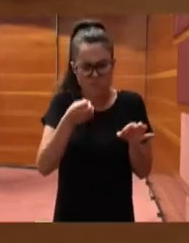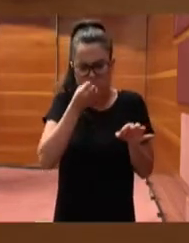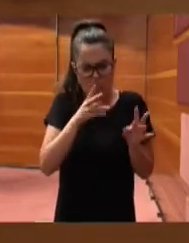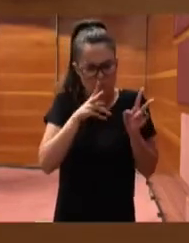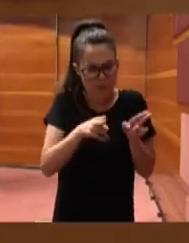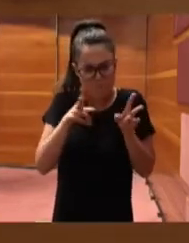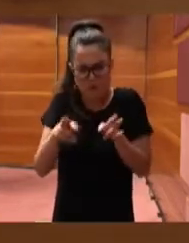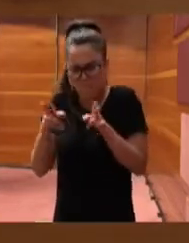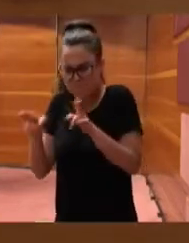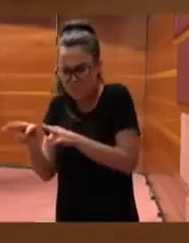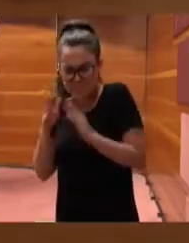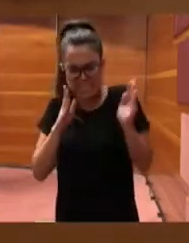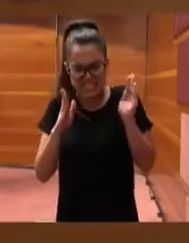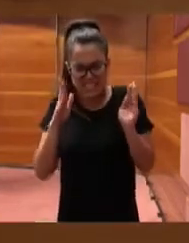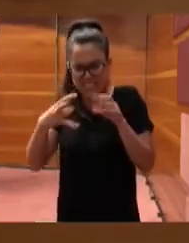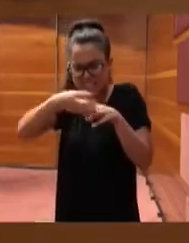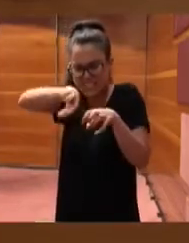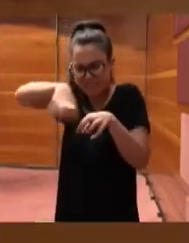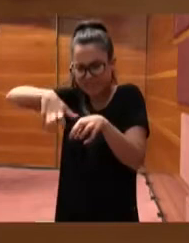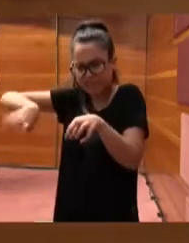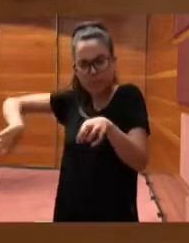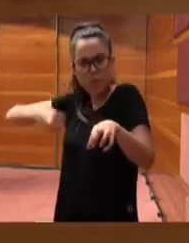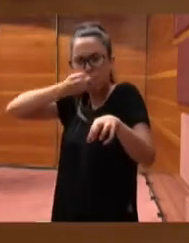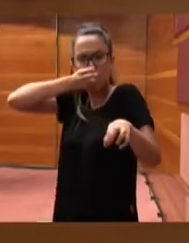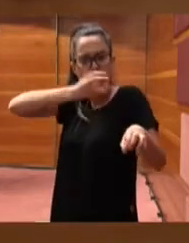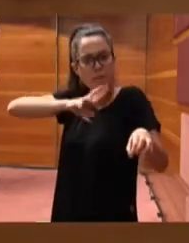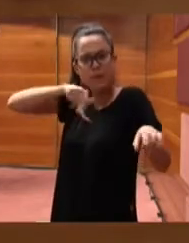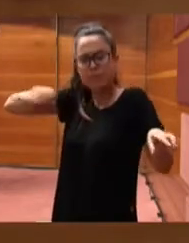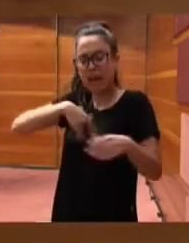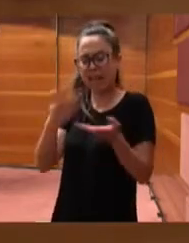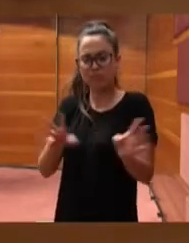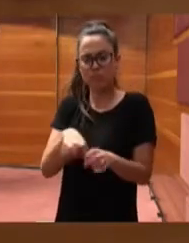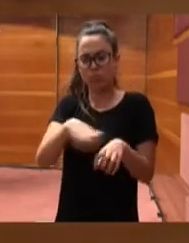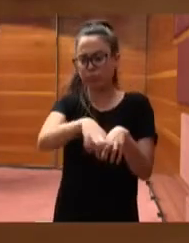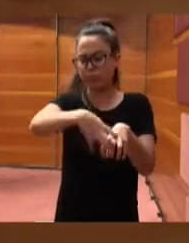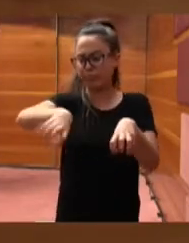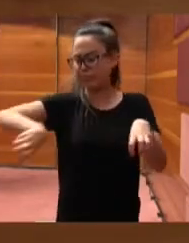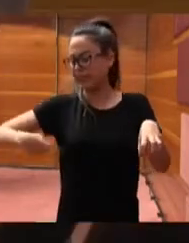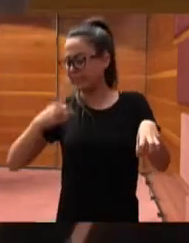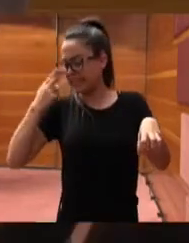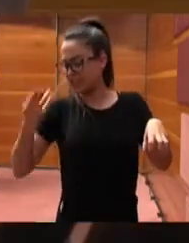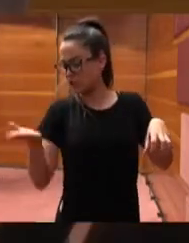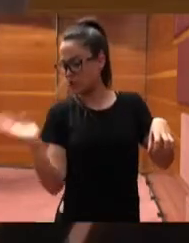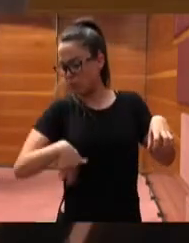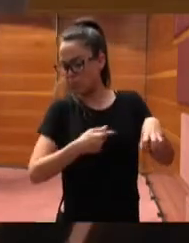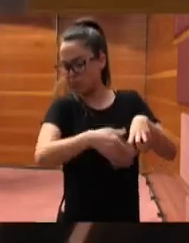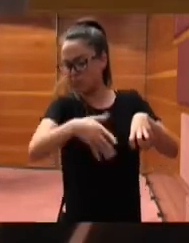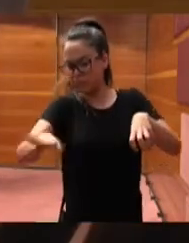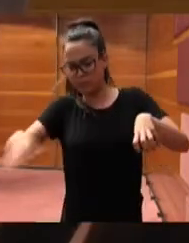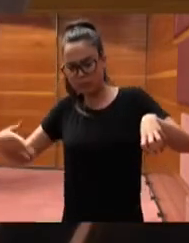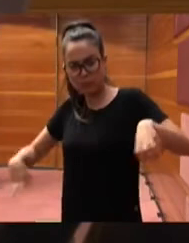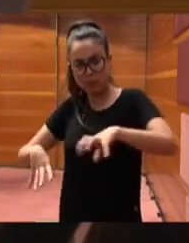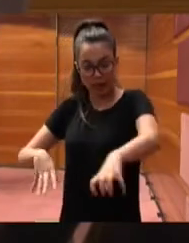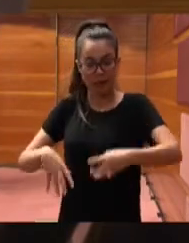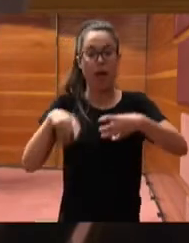segmentado para que quitarte pájaros y flores, quitarte la paja y que te quedes con el grano. La flor. Y en pocos clics, ¿no? Para que no. Mira,